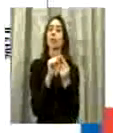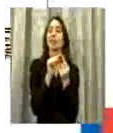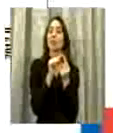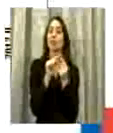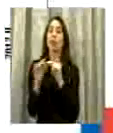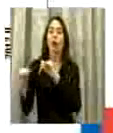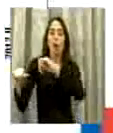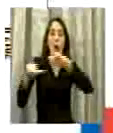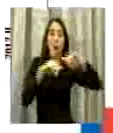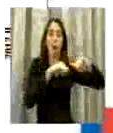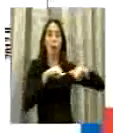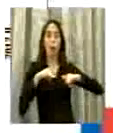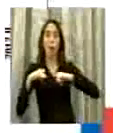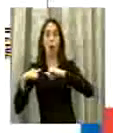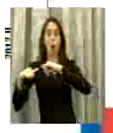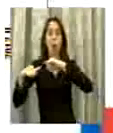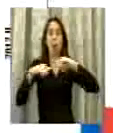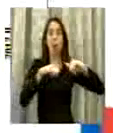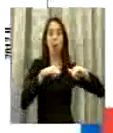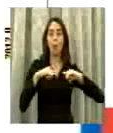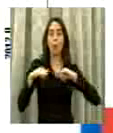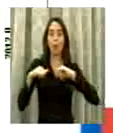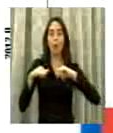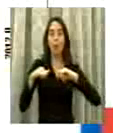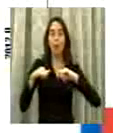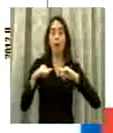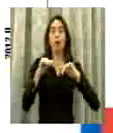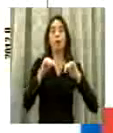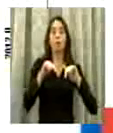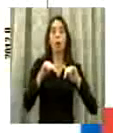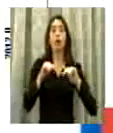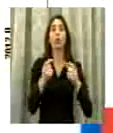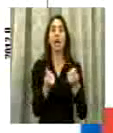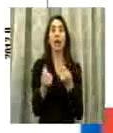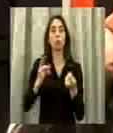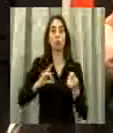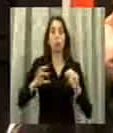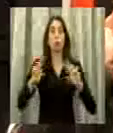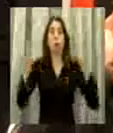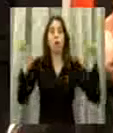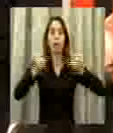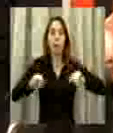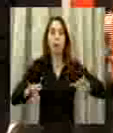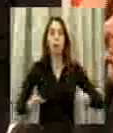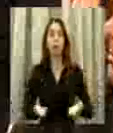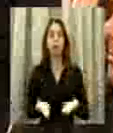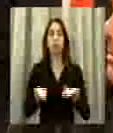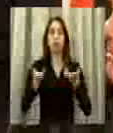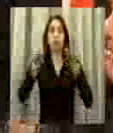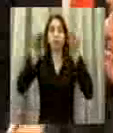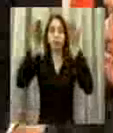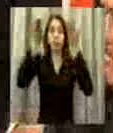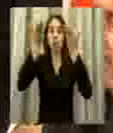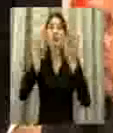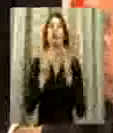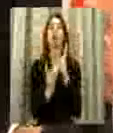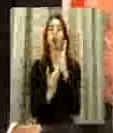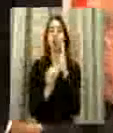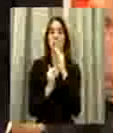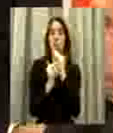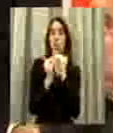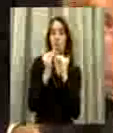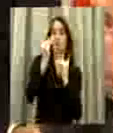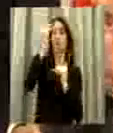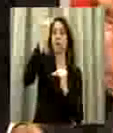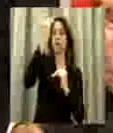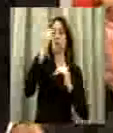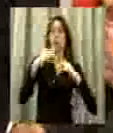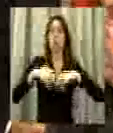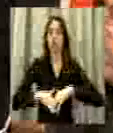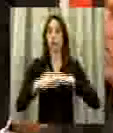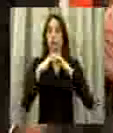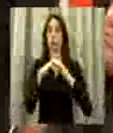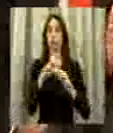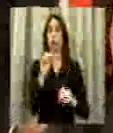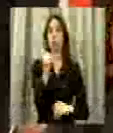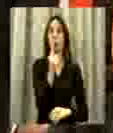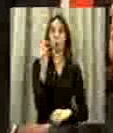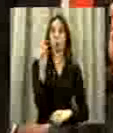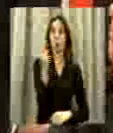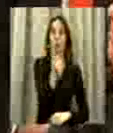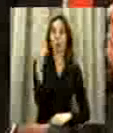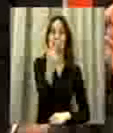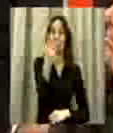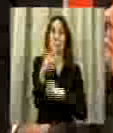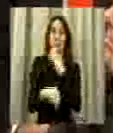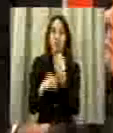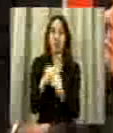común detrás de esta recuperación de la economía chilena, este crecimiento sólido ya por tercer año consecutivo, ya no hablamos de